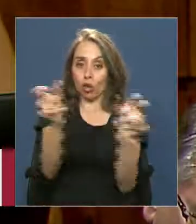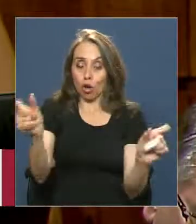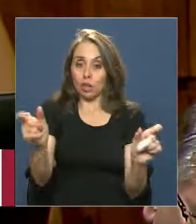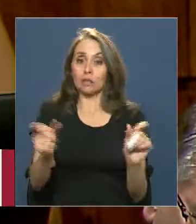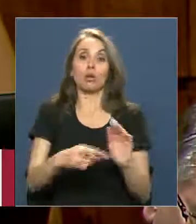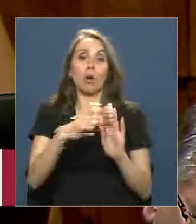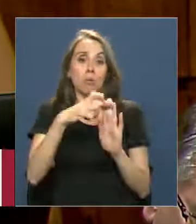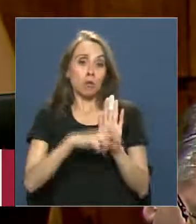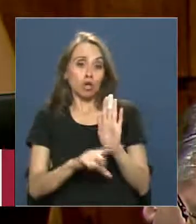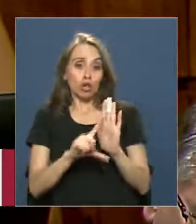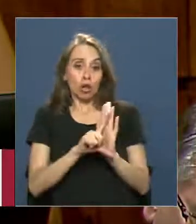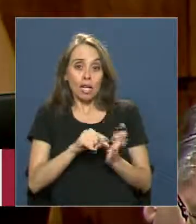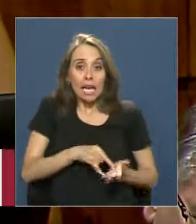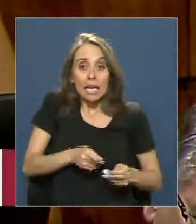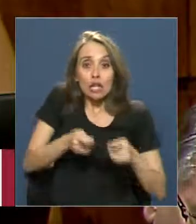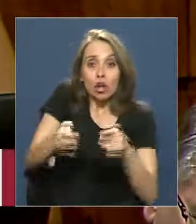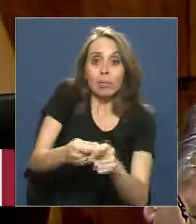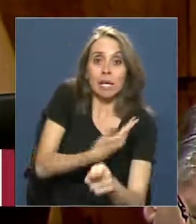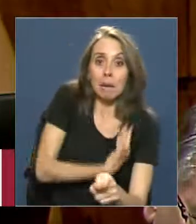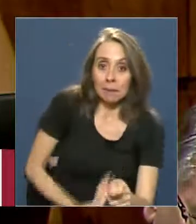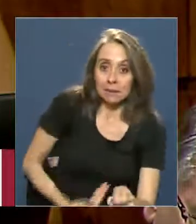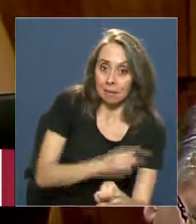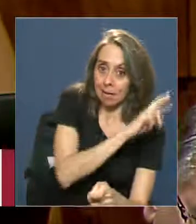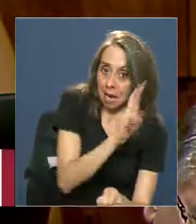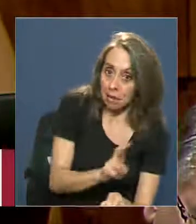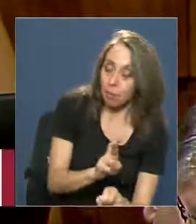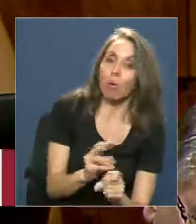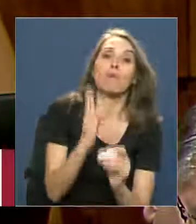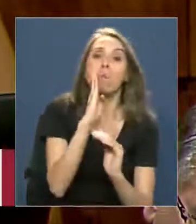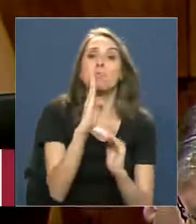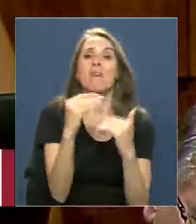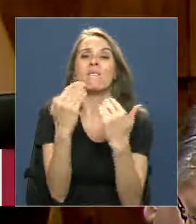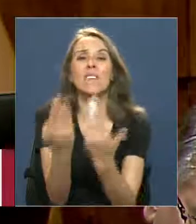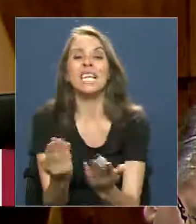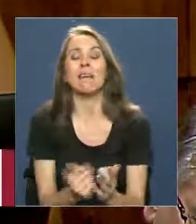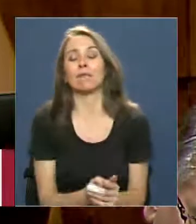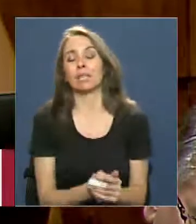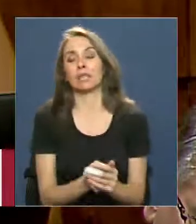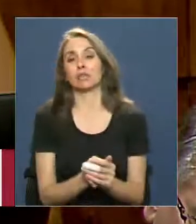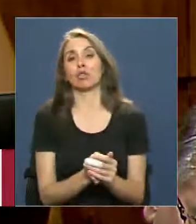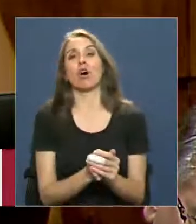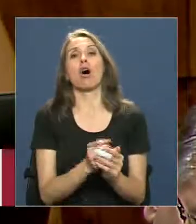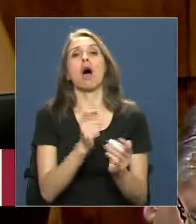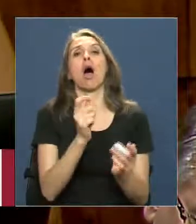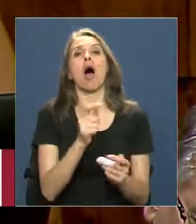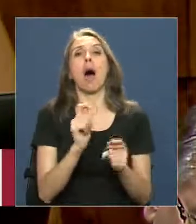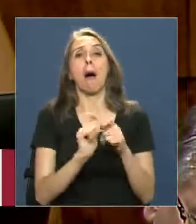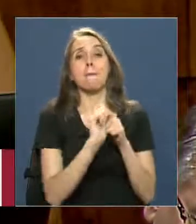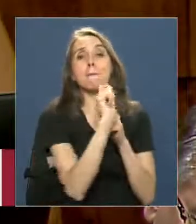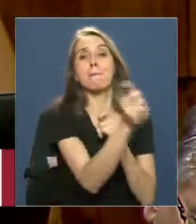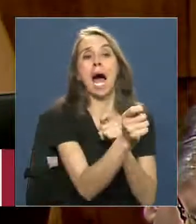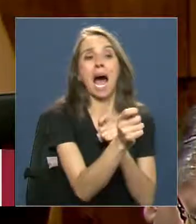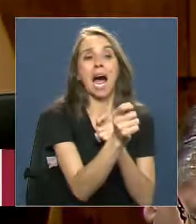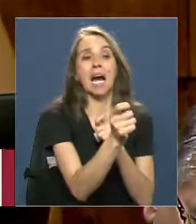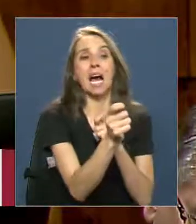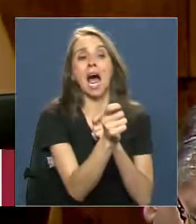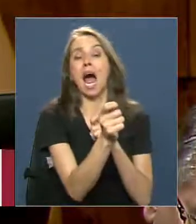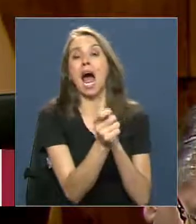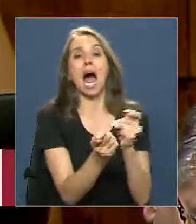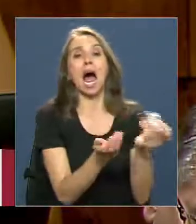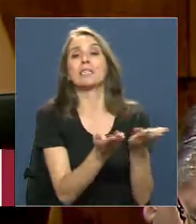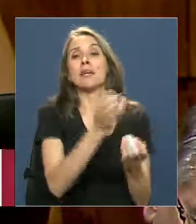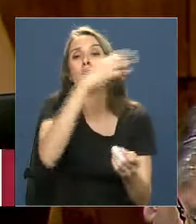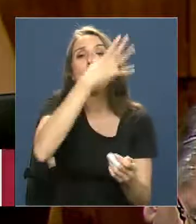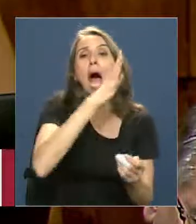un proyecto de ley por parte del presidente que establezca beneficio, que aplace pago de algún determinado